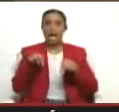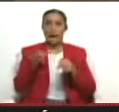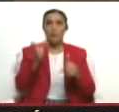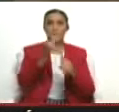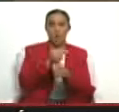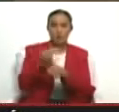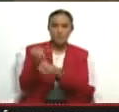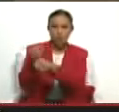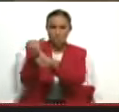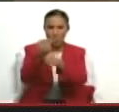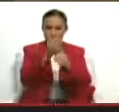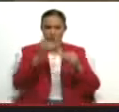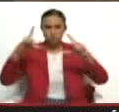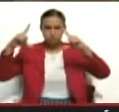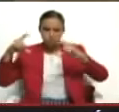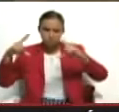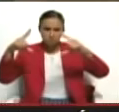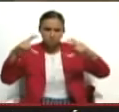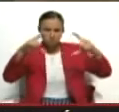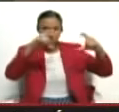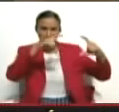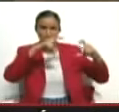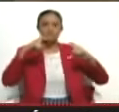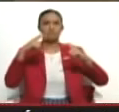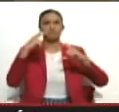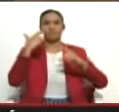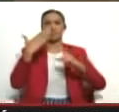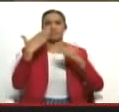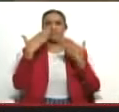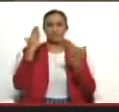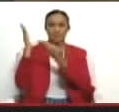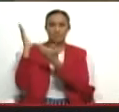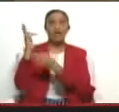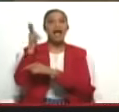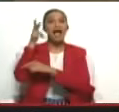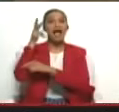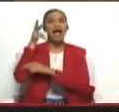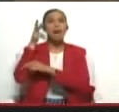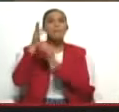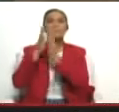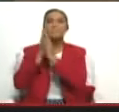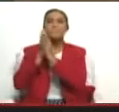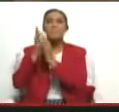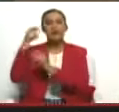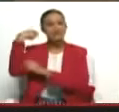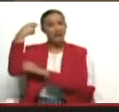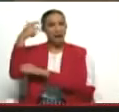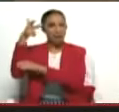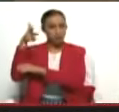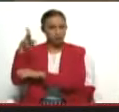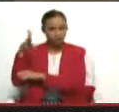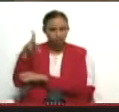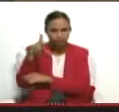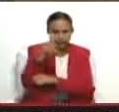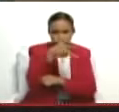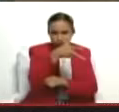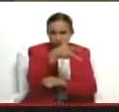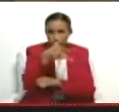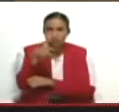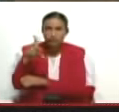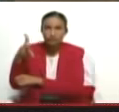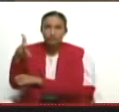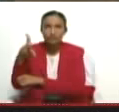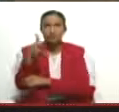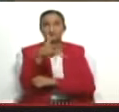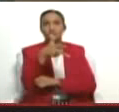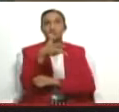evidencias yo quisiera por favor que la cámara se acercara acá